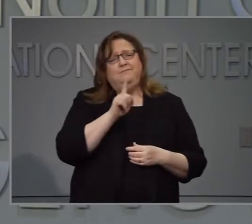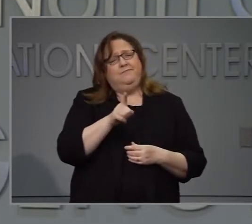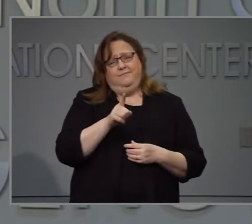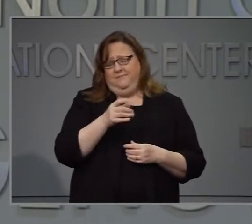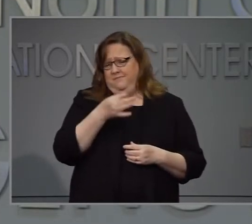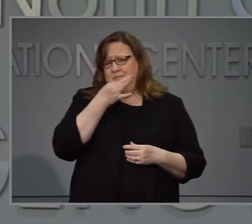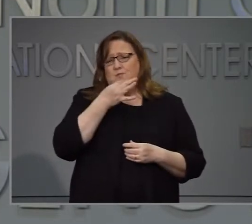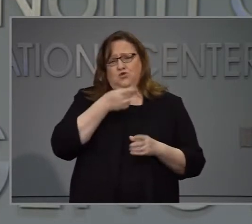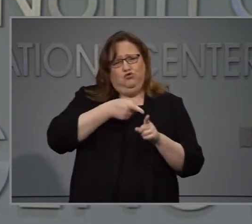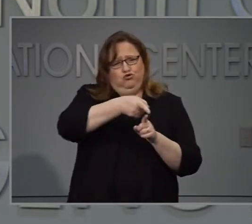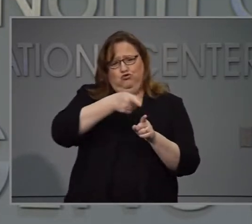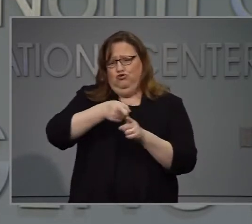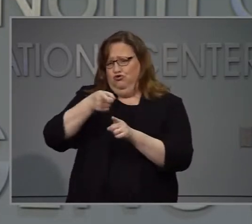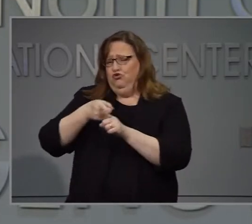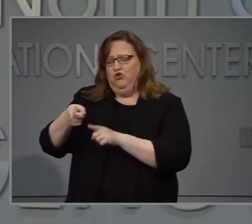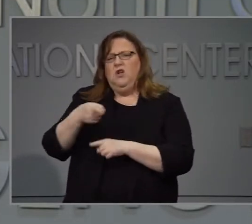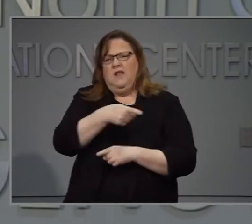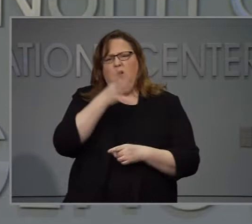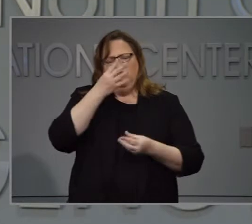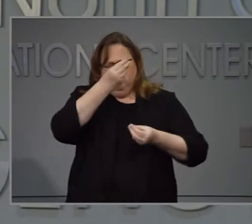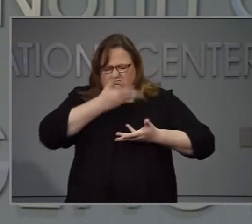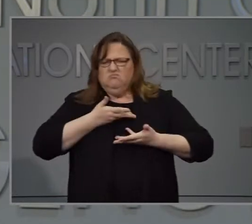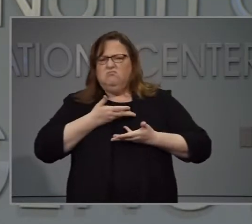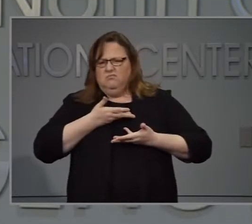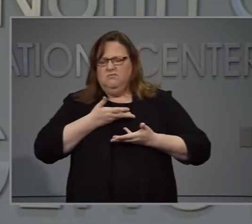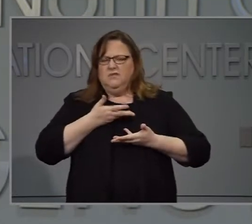cómo se propaga este enfermedad